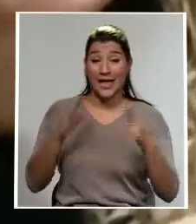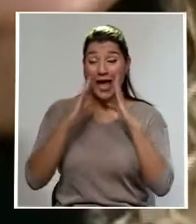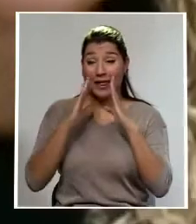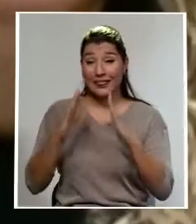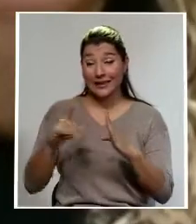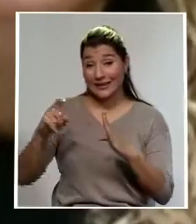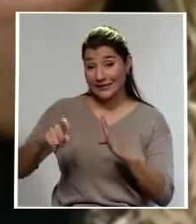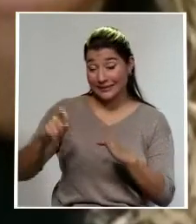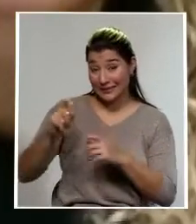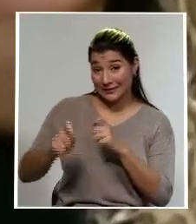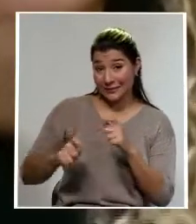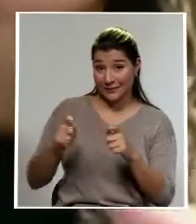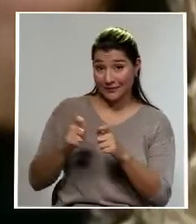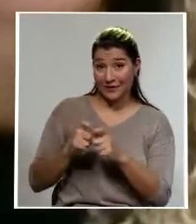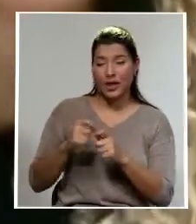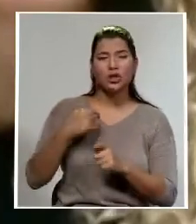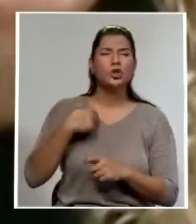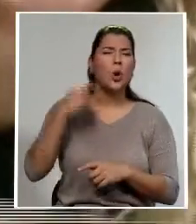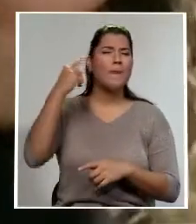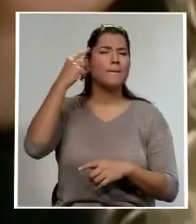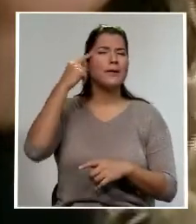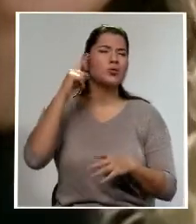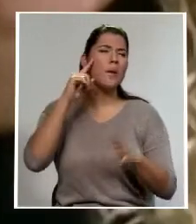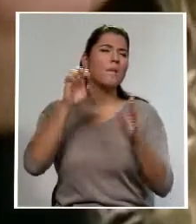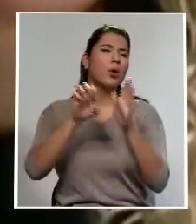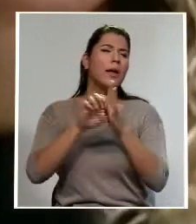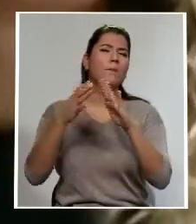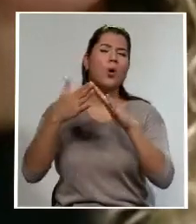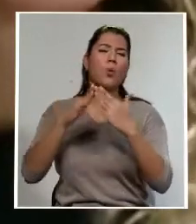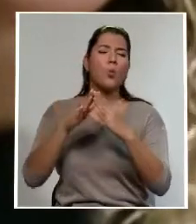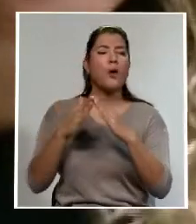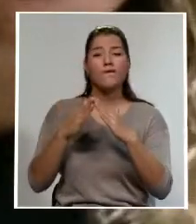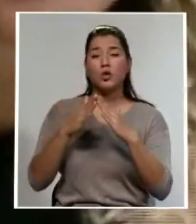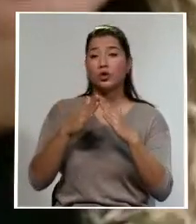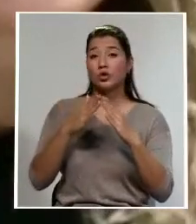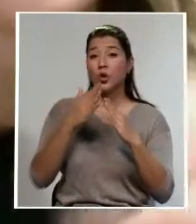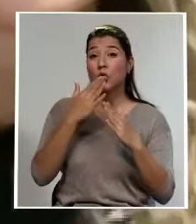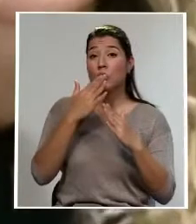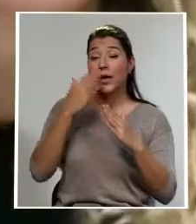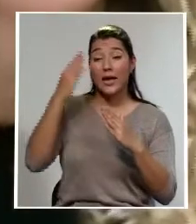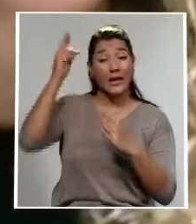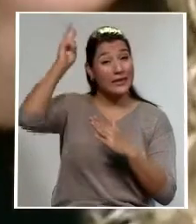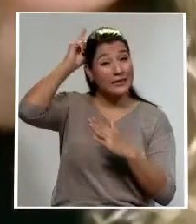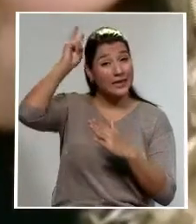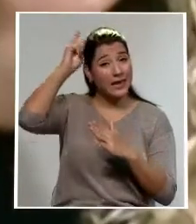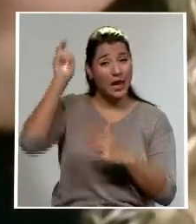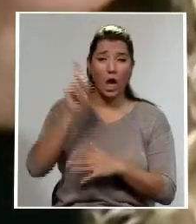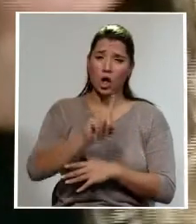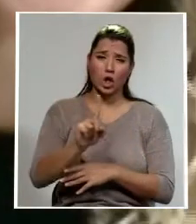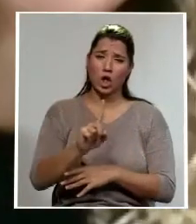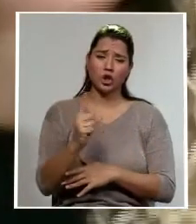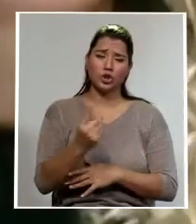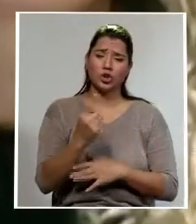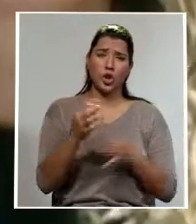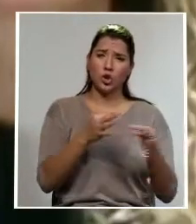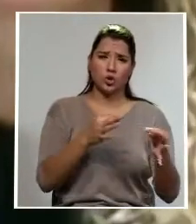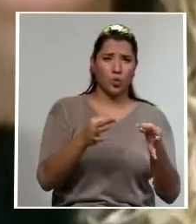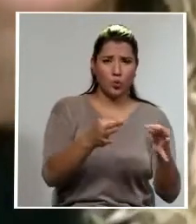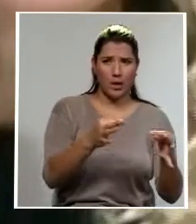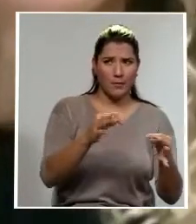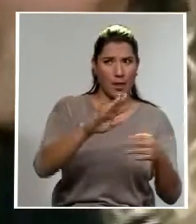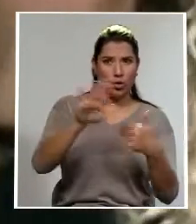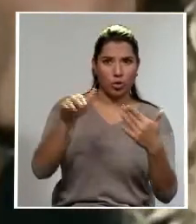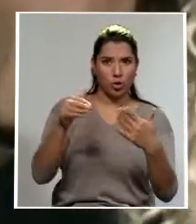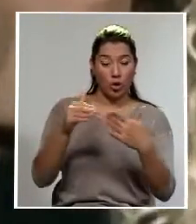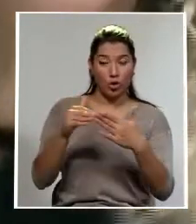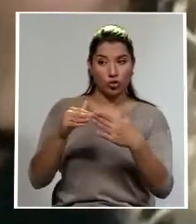me imagino, sobre todo en poblaciones indígenas, no solo voy a decir Turrialba, ¿verdad? Lo vemos en casi todos los asentamientos indígenas de nuestro país,